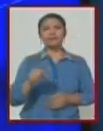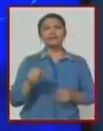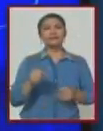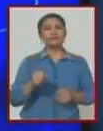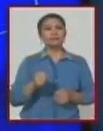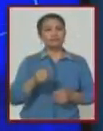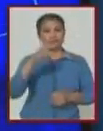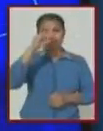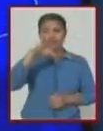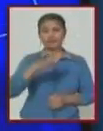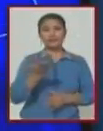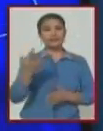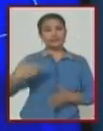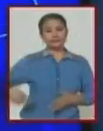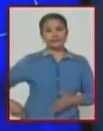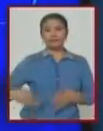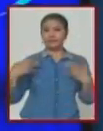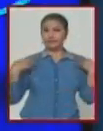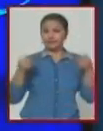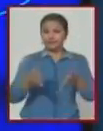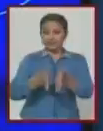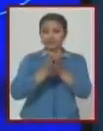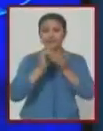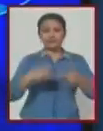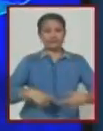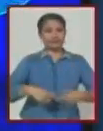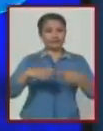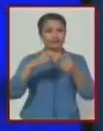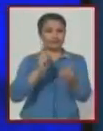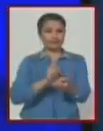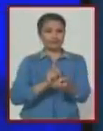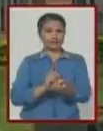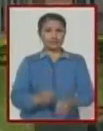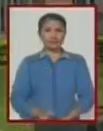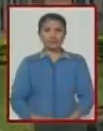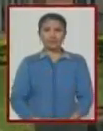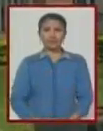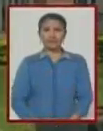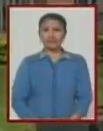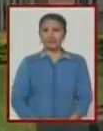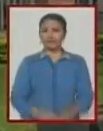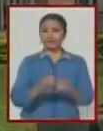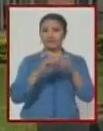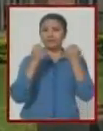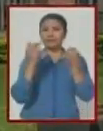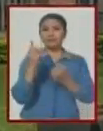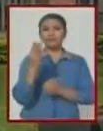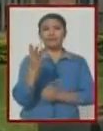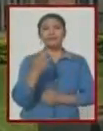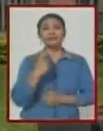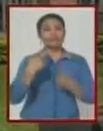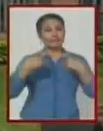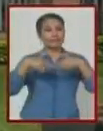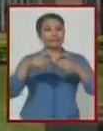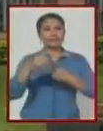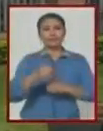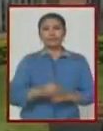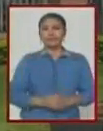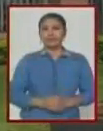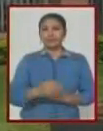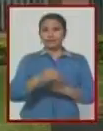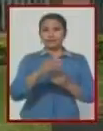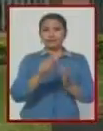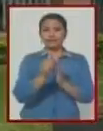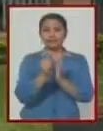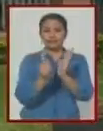este niño que le quitaron un riñón sano piden la suspensión de esta médico. El equipo de prensa de la Red Bolivisión acudió al consultorio jurídico